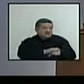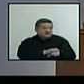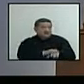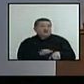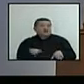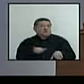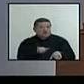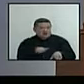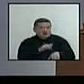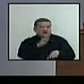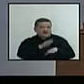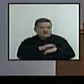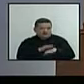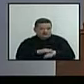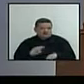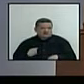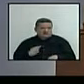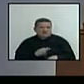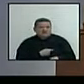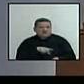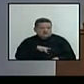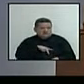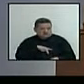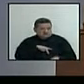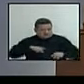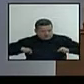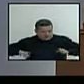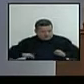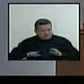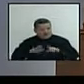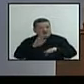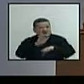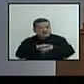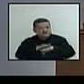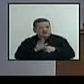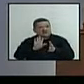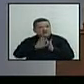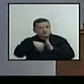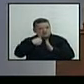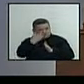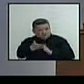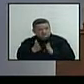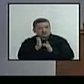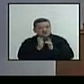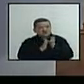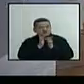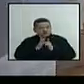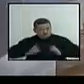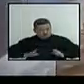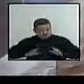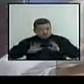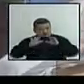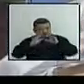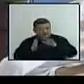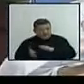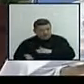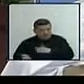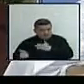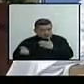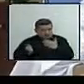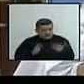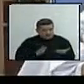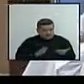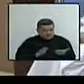el anuncio de nuestra propia glorificación. En su muerte empieza nuestra